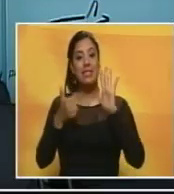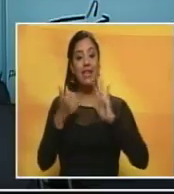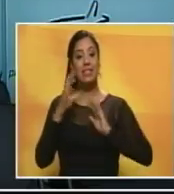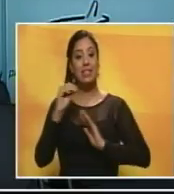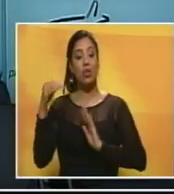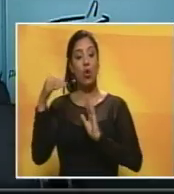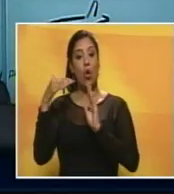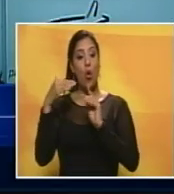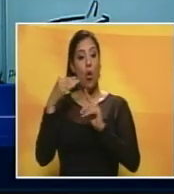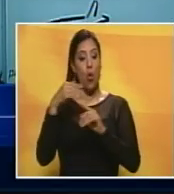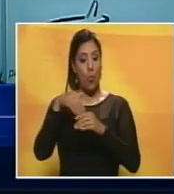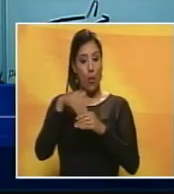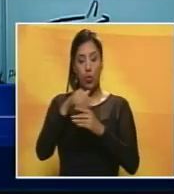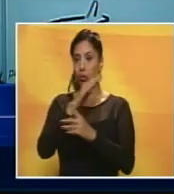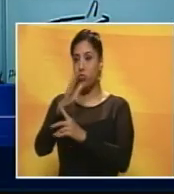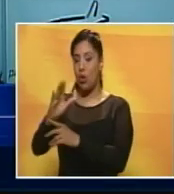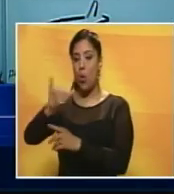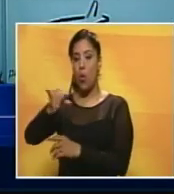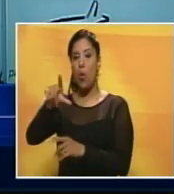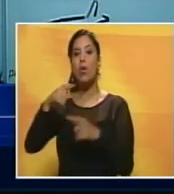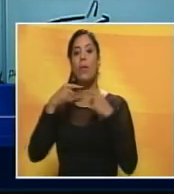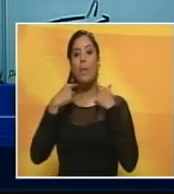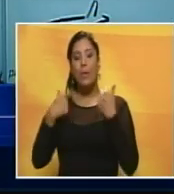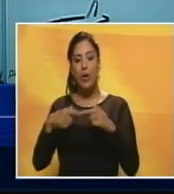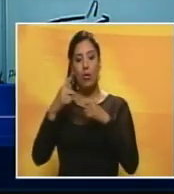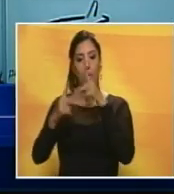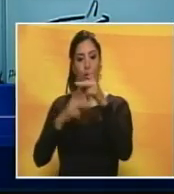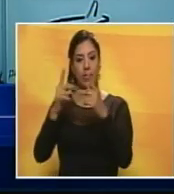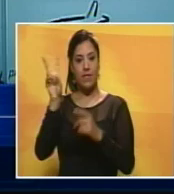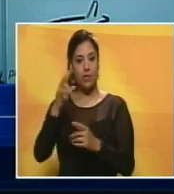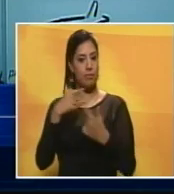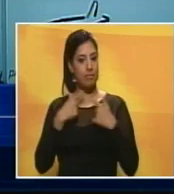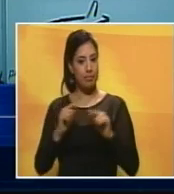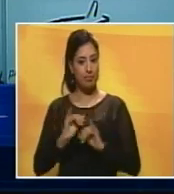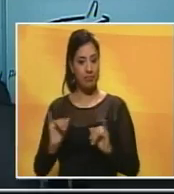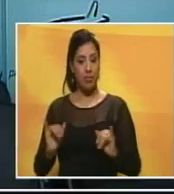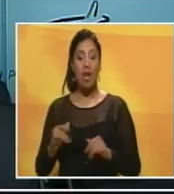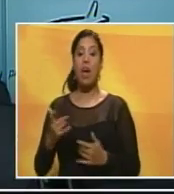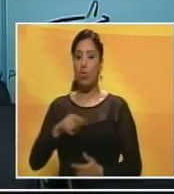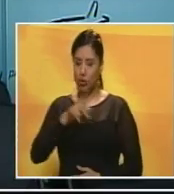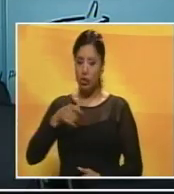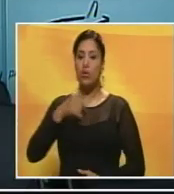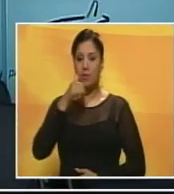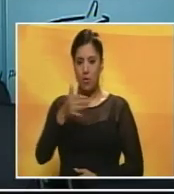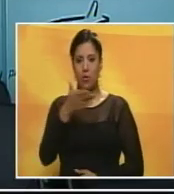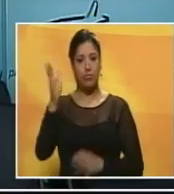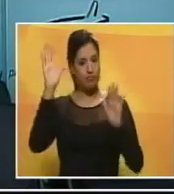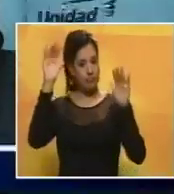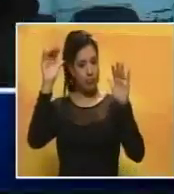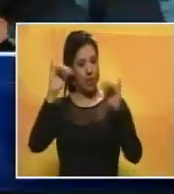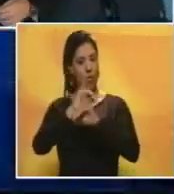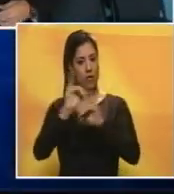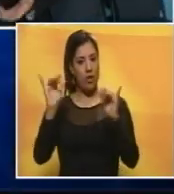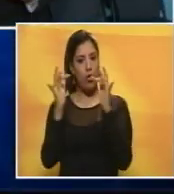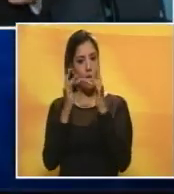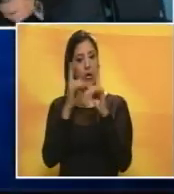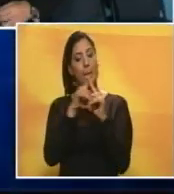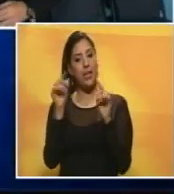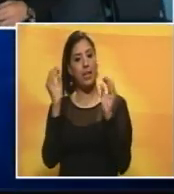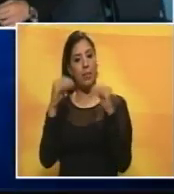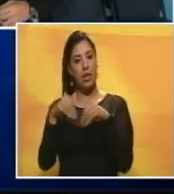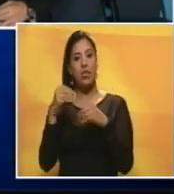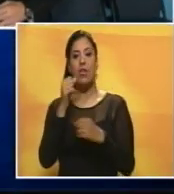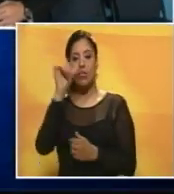600 votos sobre Julio Igarza del Movimiento Progresista de Venezuela. Nosotros con esta información despedimos el siguiente contacto. Sigan con